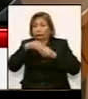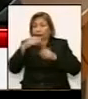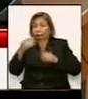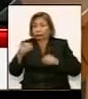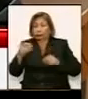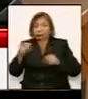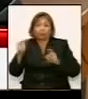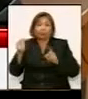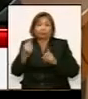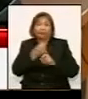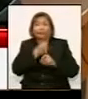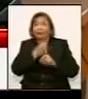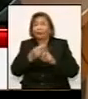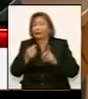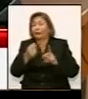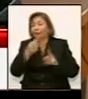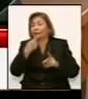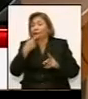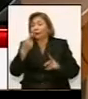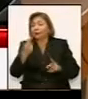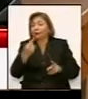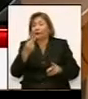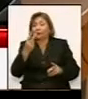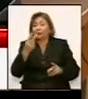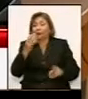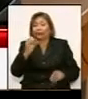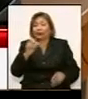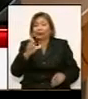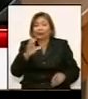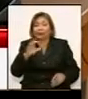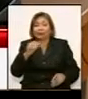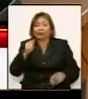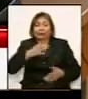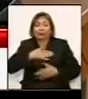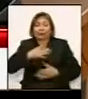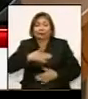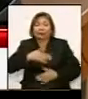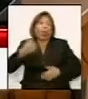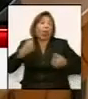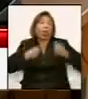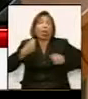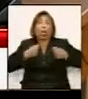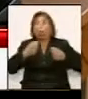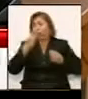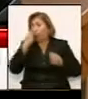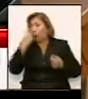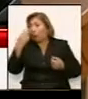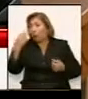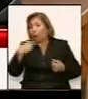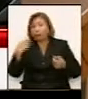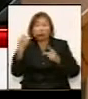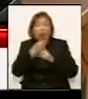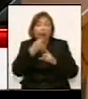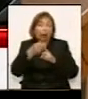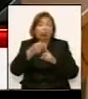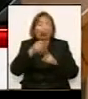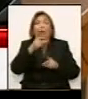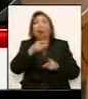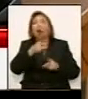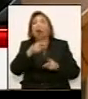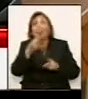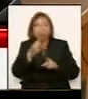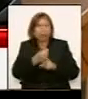violencia es solamente algo físico no que normalmente no lo ve una persona común al cádiz ha sufrido